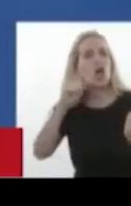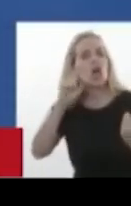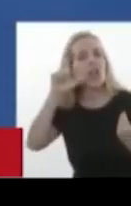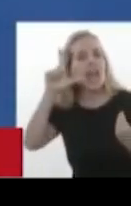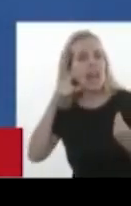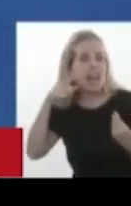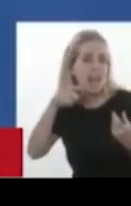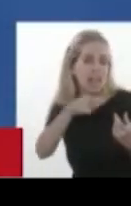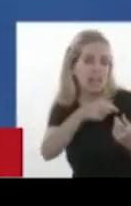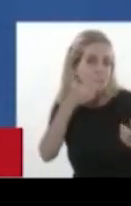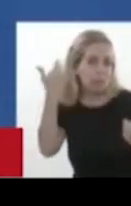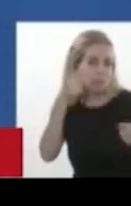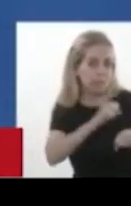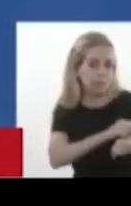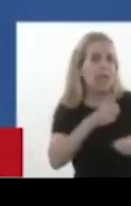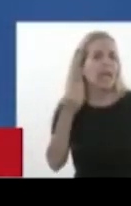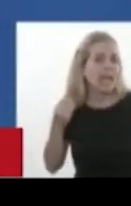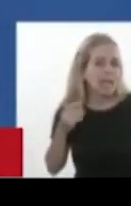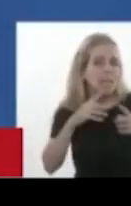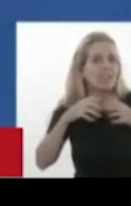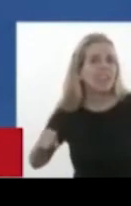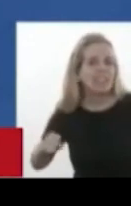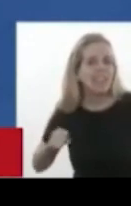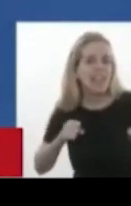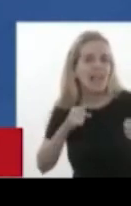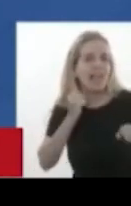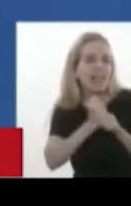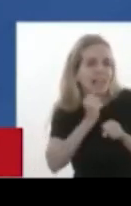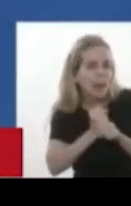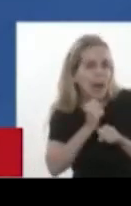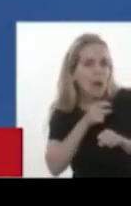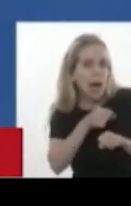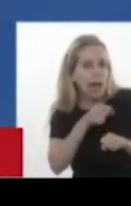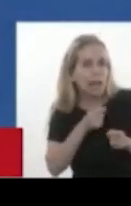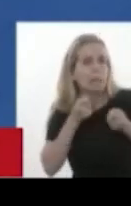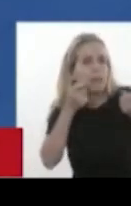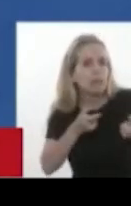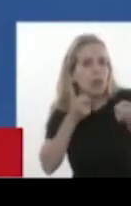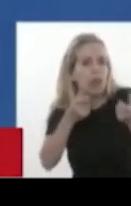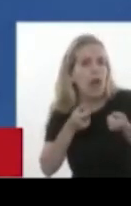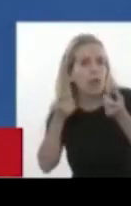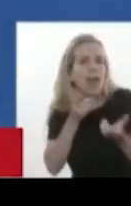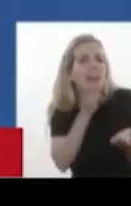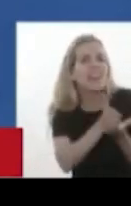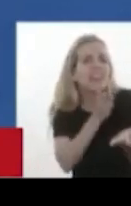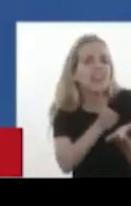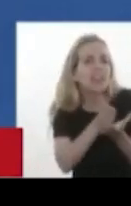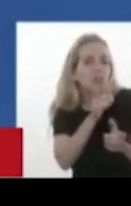pueblo, que desde la Secretaría de Trabajo y Previsión empezó a darle derechos a los que